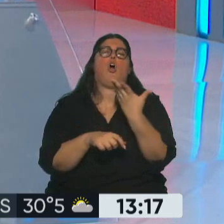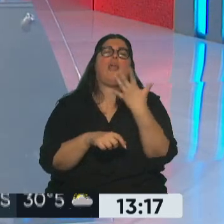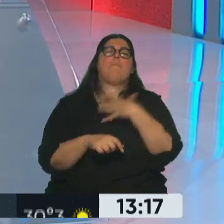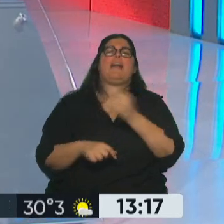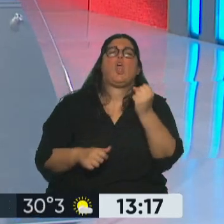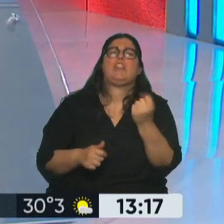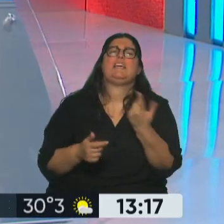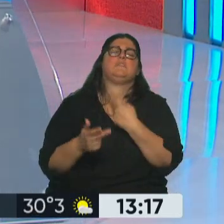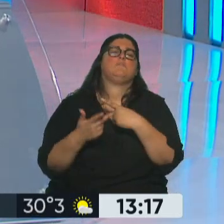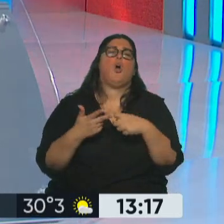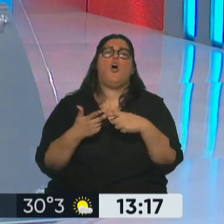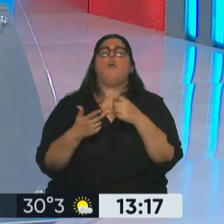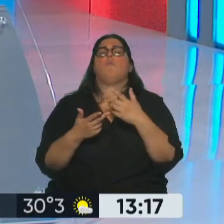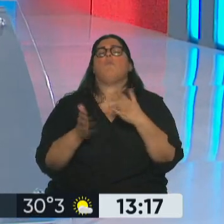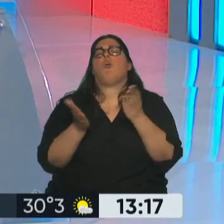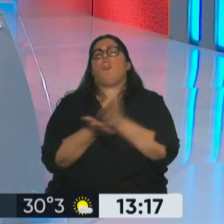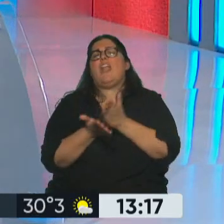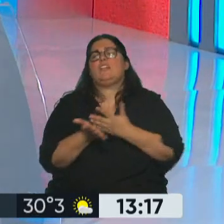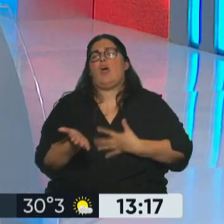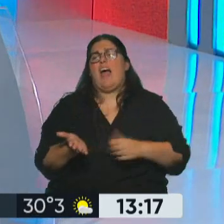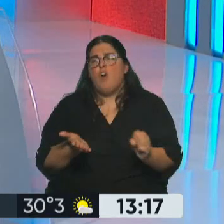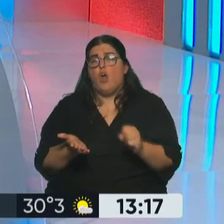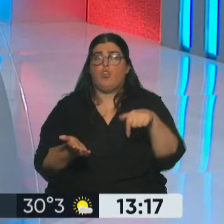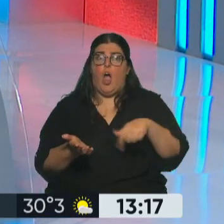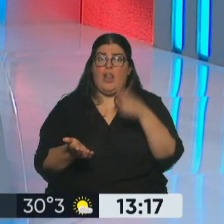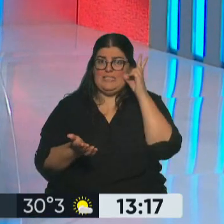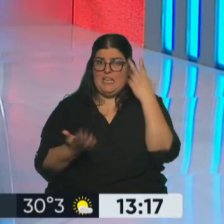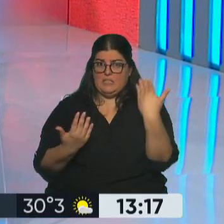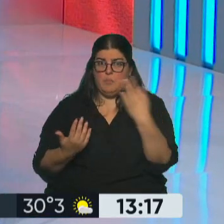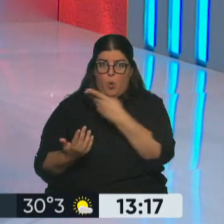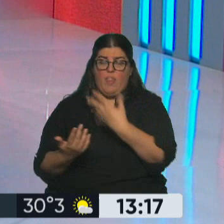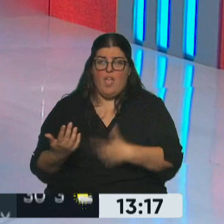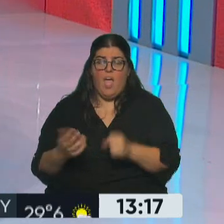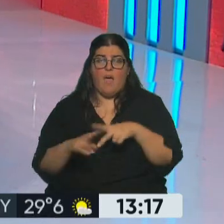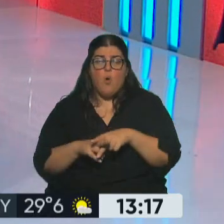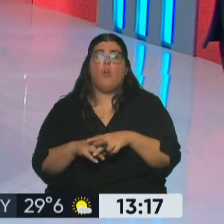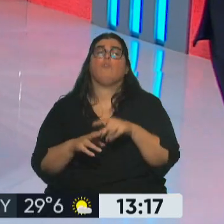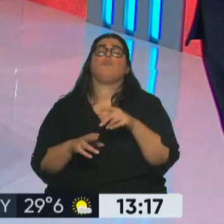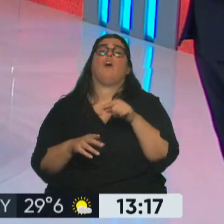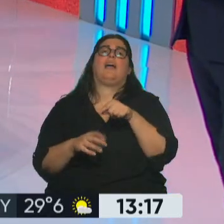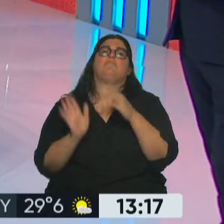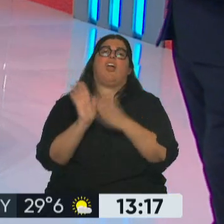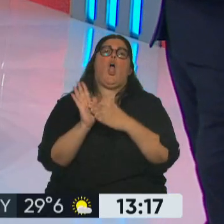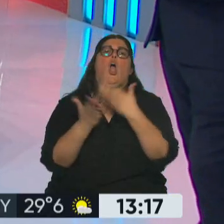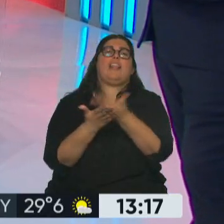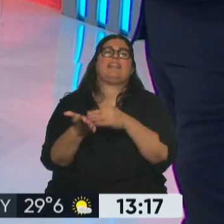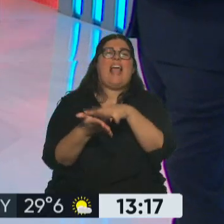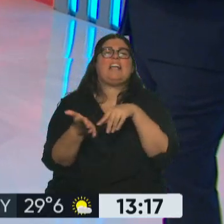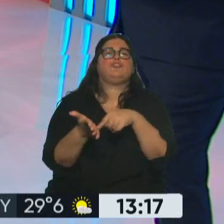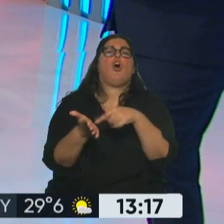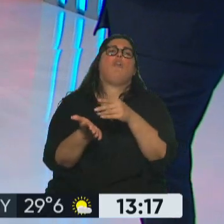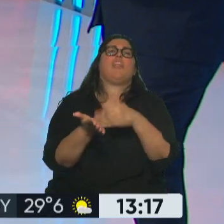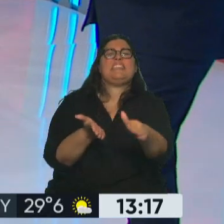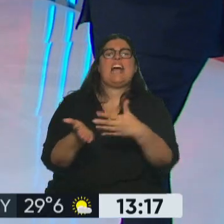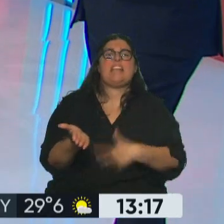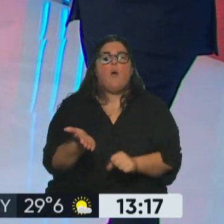bueno, el derecho al aborto en ciertos casos que está permitido en Chile también se daba marcha atrás en ese sentido, bueno, reformas de ese tipo